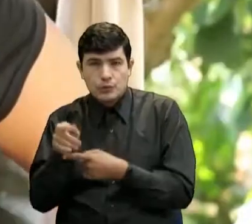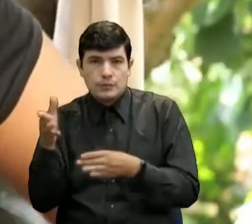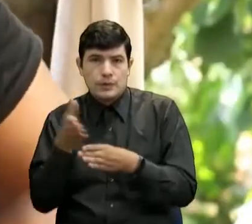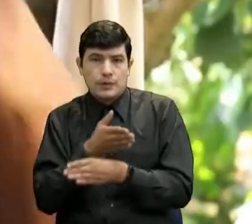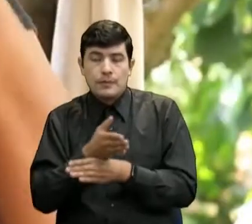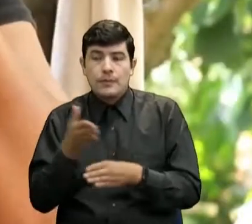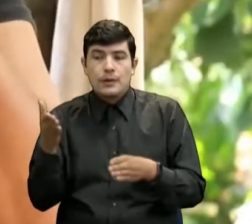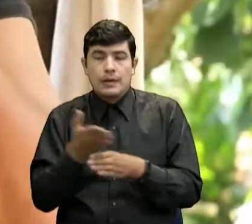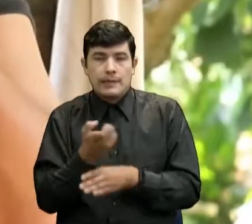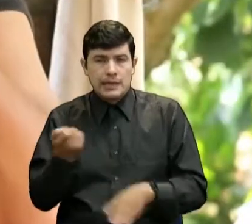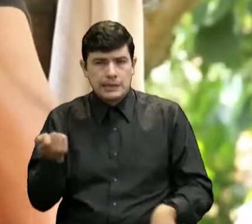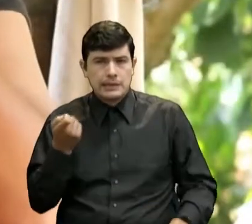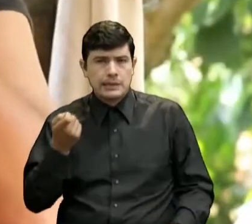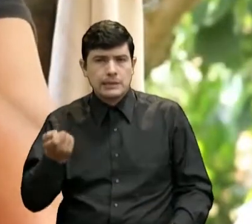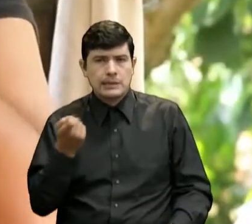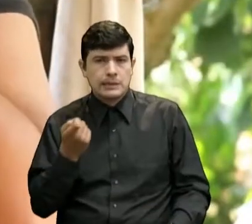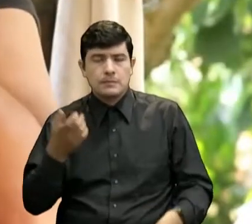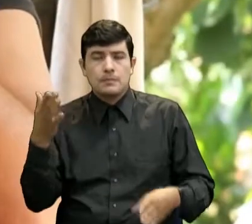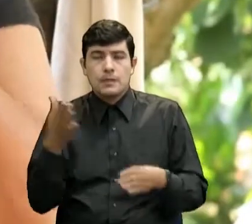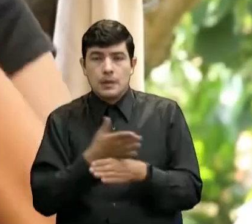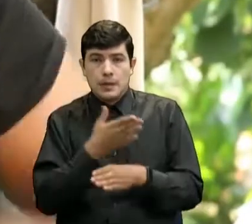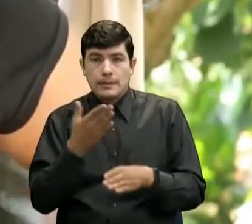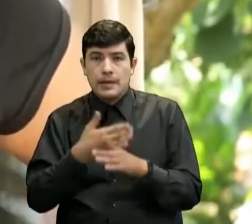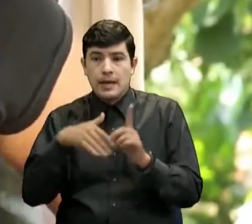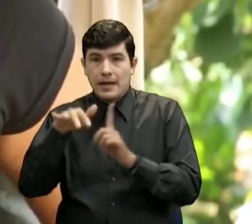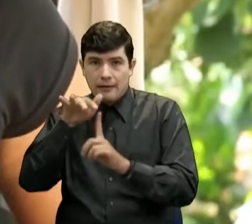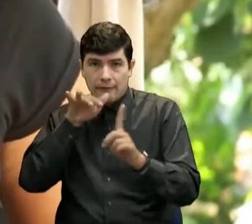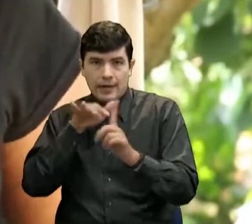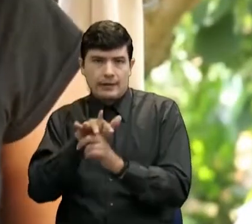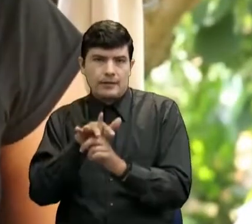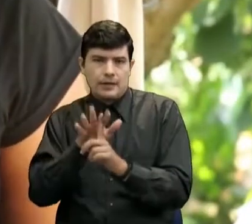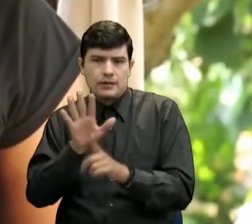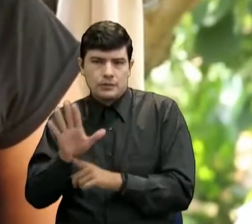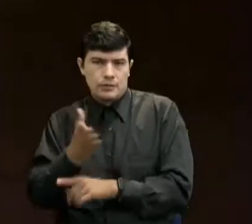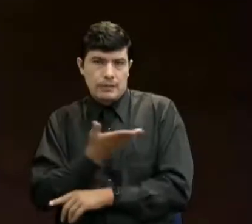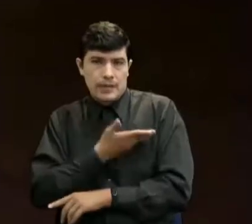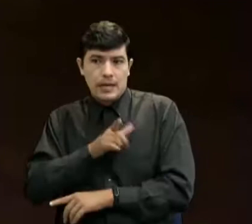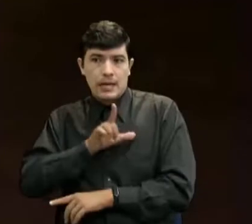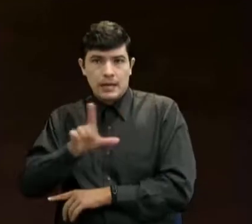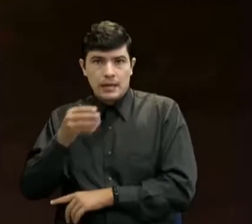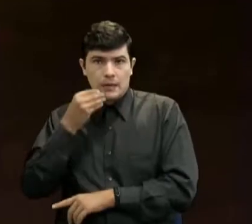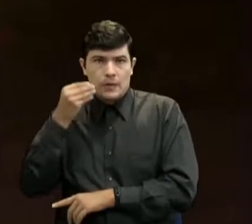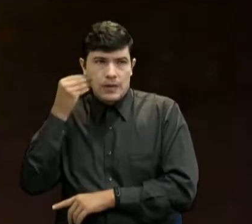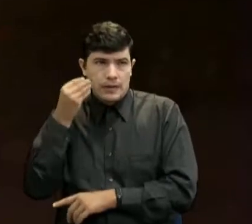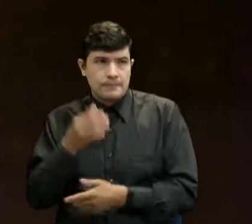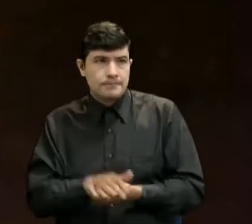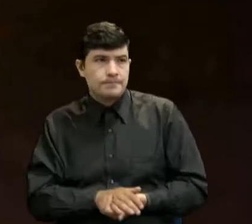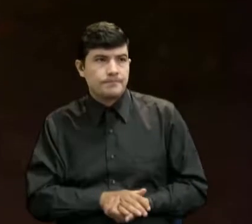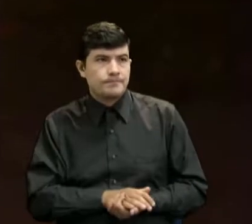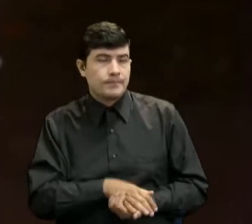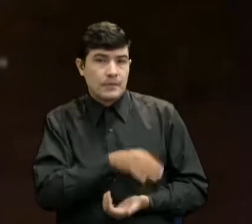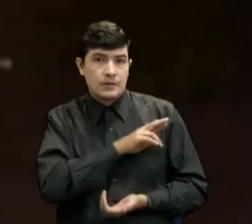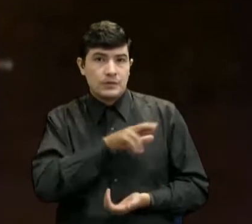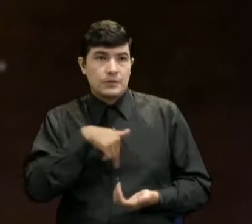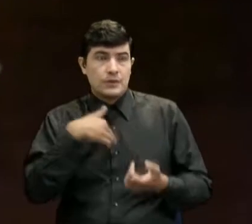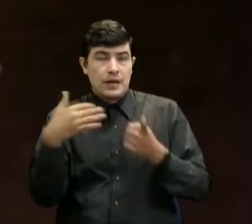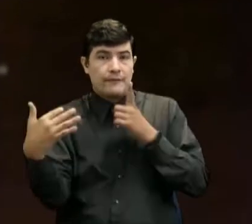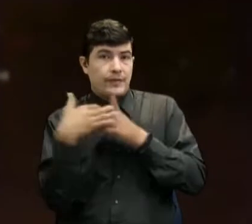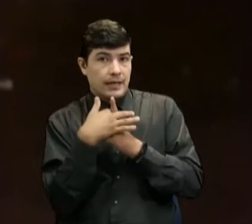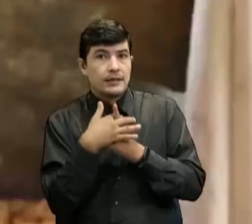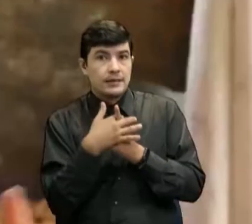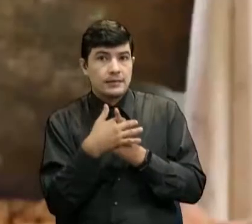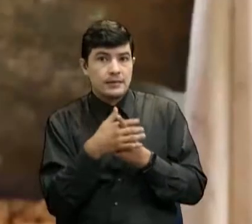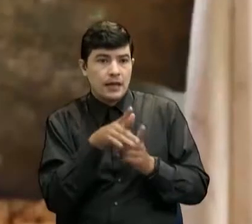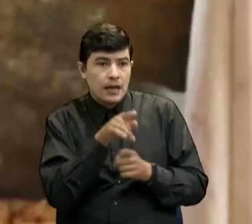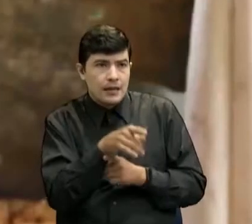un problema muy delicado es un problema que está perjudicando a una madre cabeza de hogar es nosotros también lo hemos afectado porque debido a eso